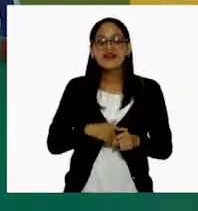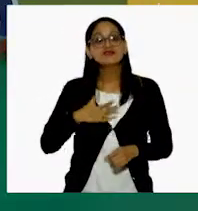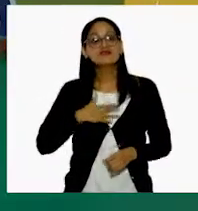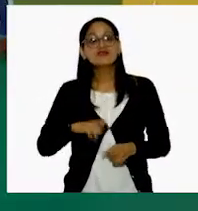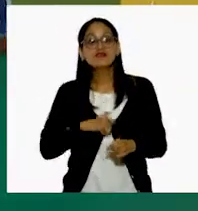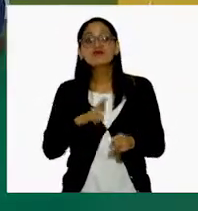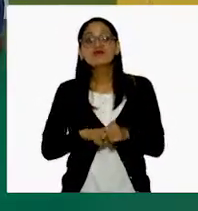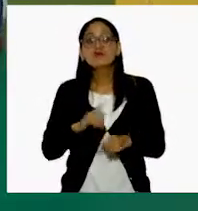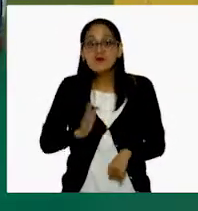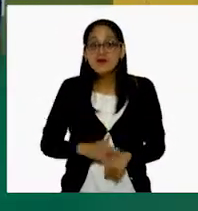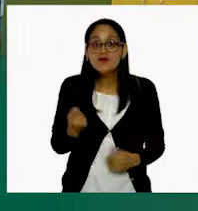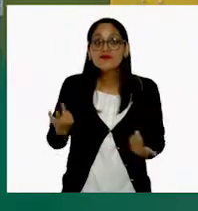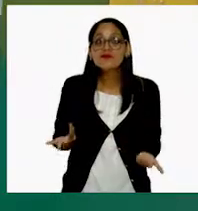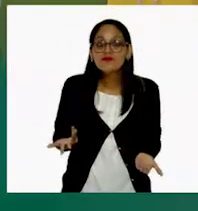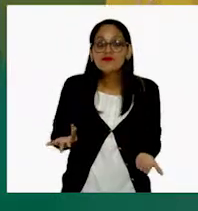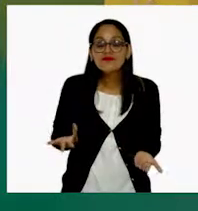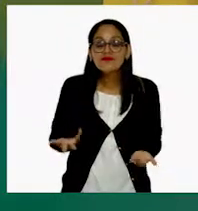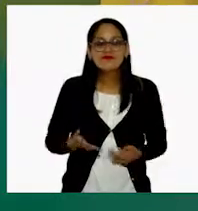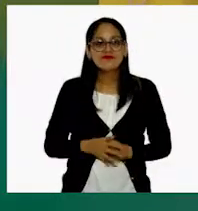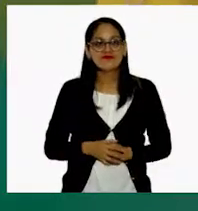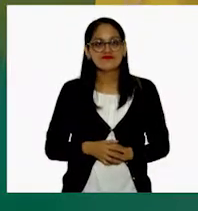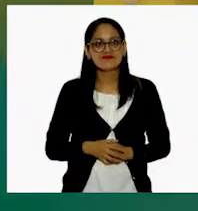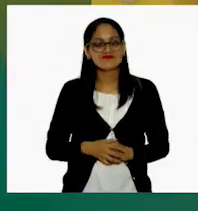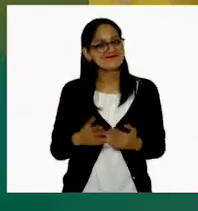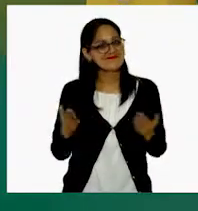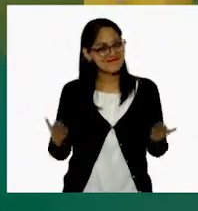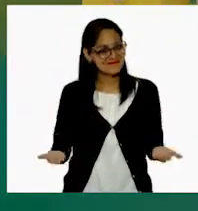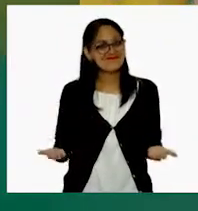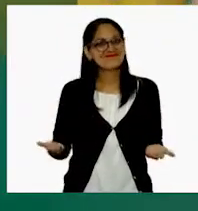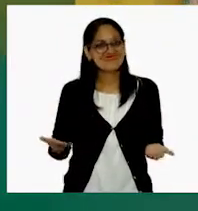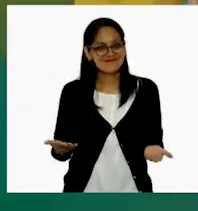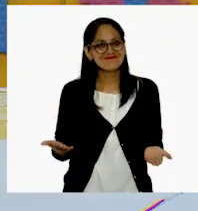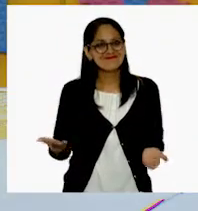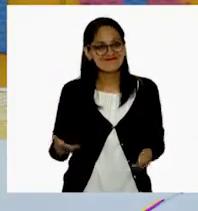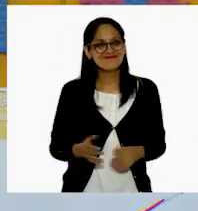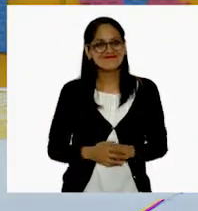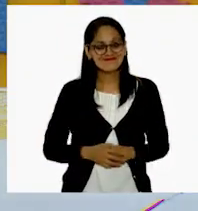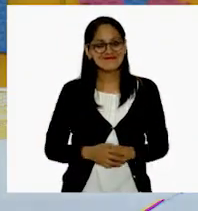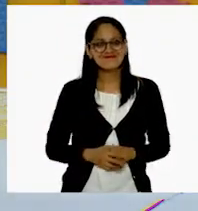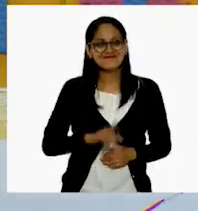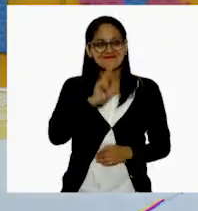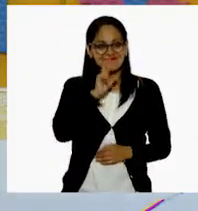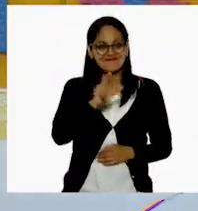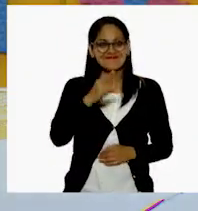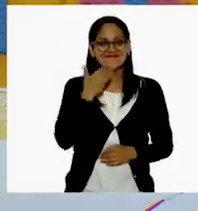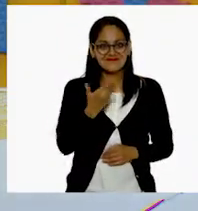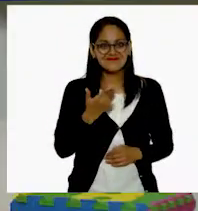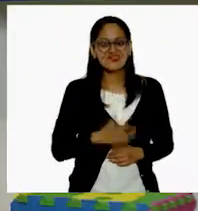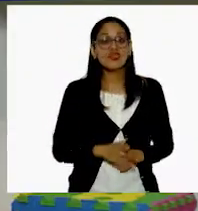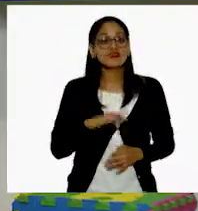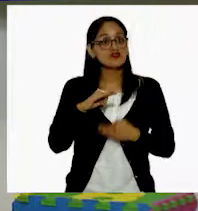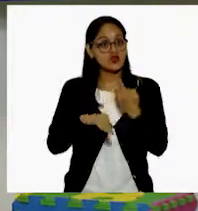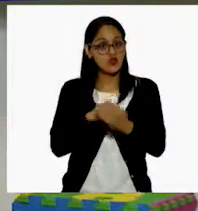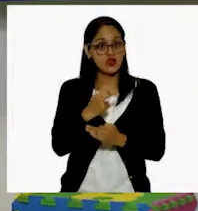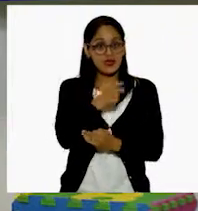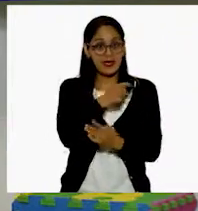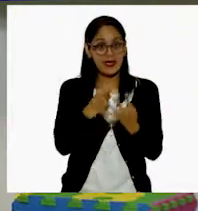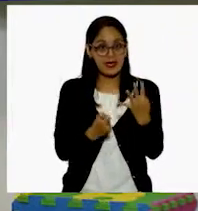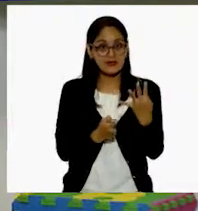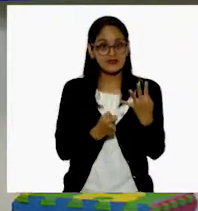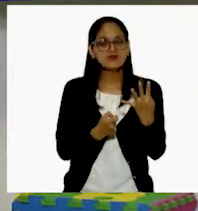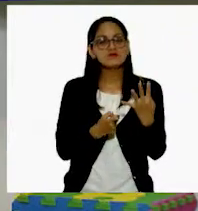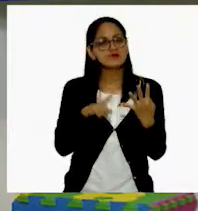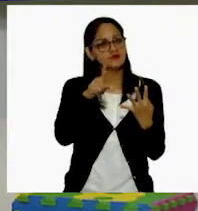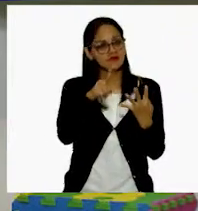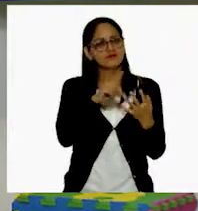Yo soy especial. ¿Por qué? ¡Ay, muy buenas respuestas! Todo eso te hace ser una niña o un